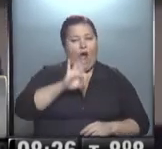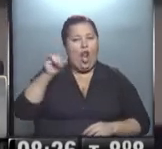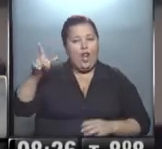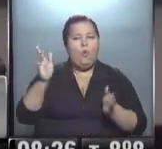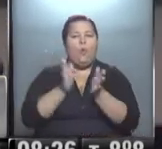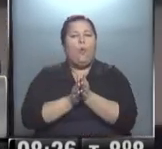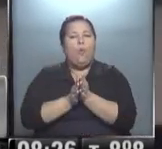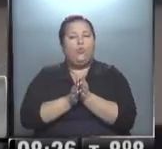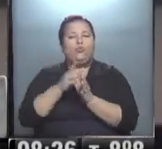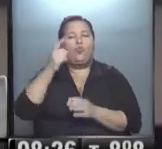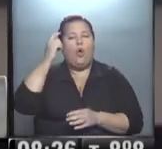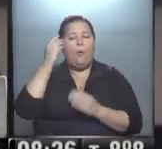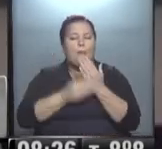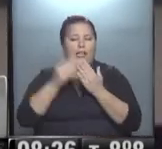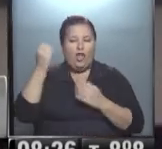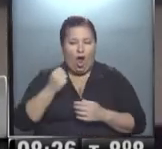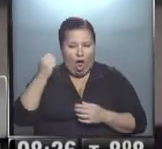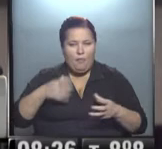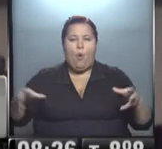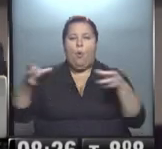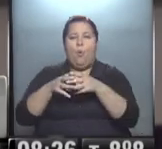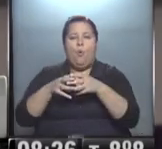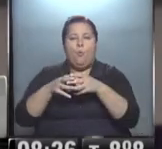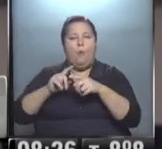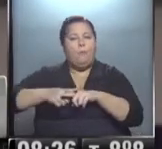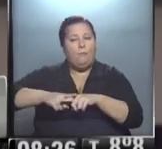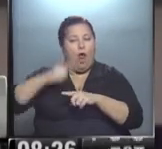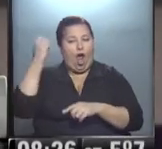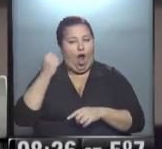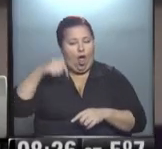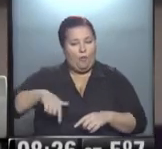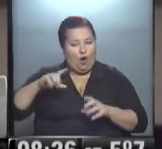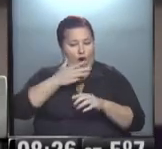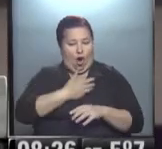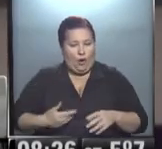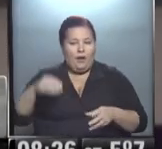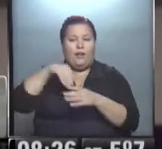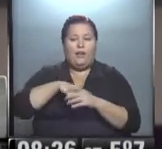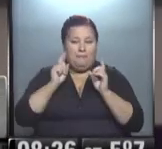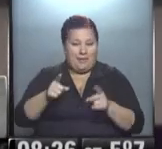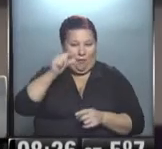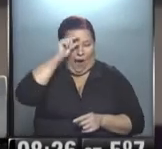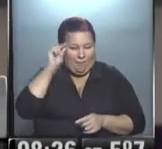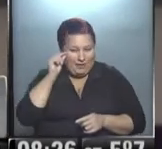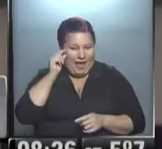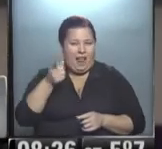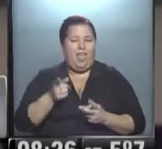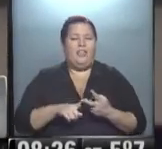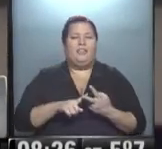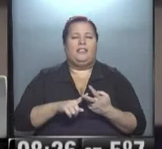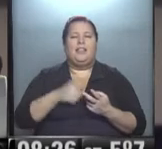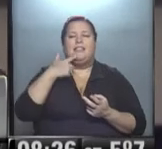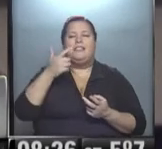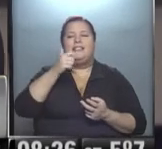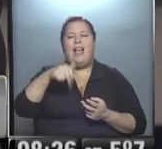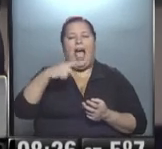con axel kiciloff y parte del equipo político económico del gobierno incluido el propio capitanich sanín